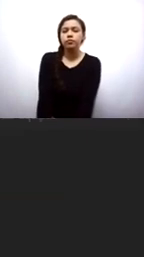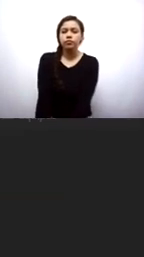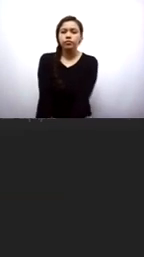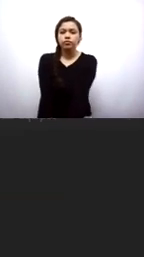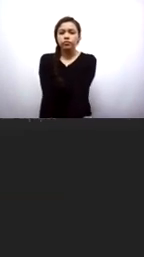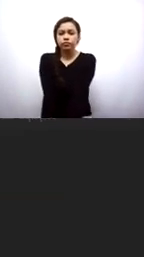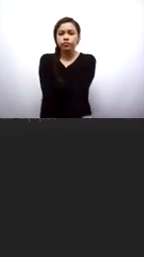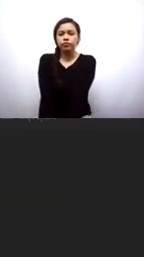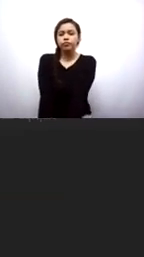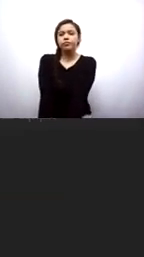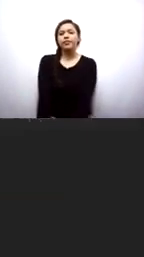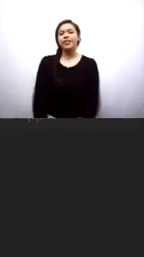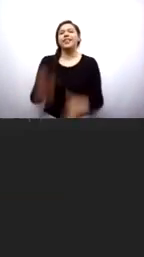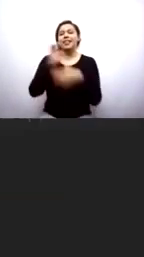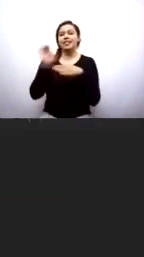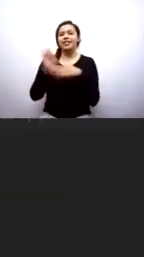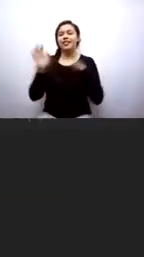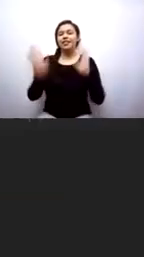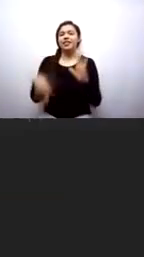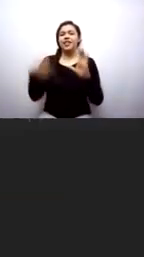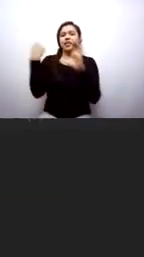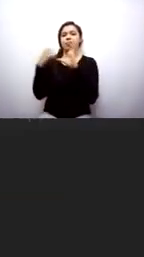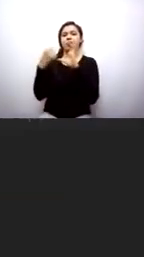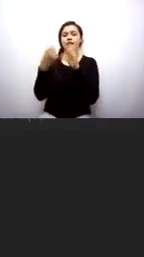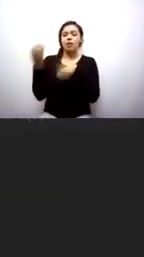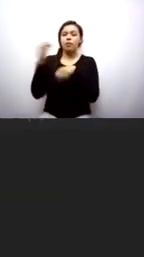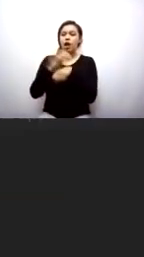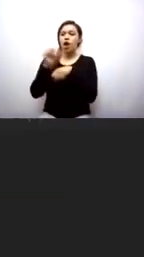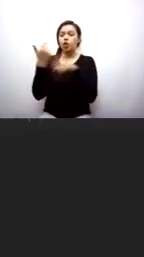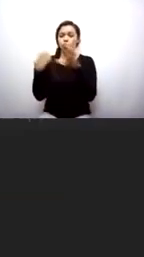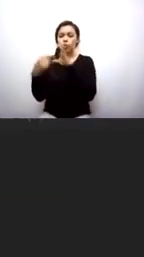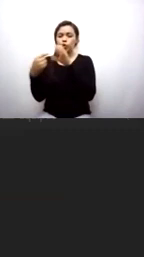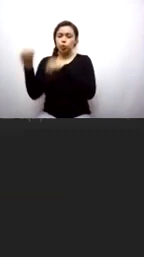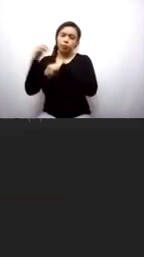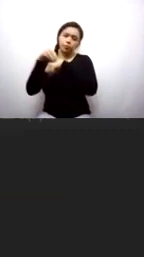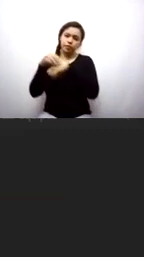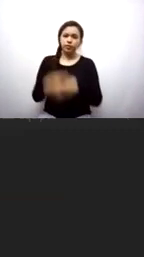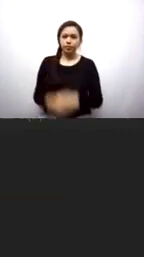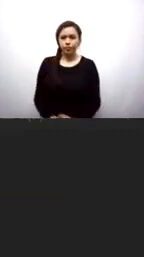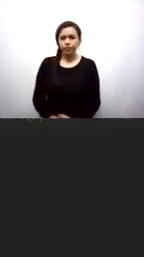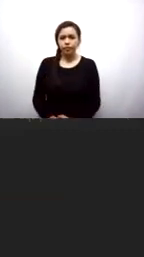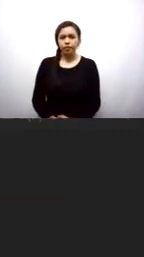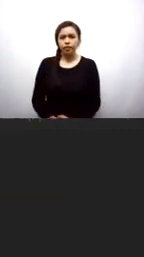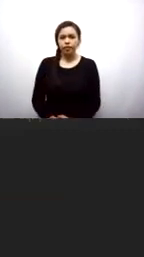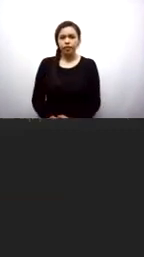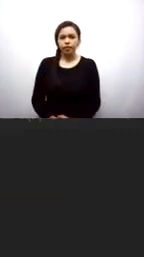Y entonces ya agregué a mi cuenta alterna. ¿Sí?